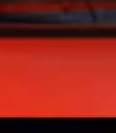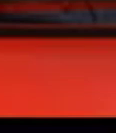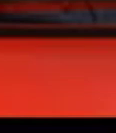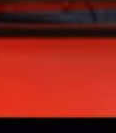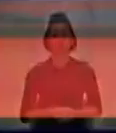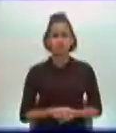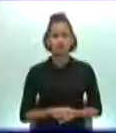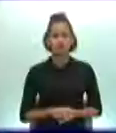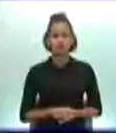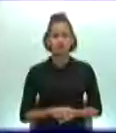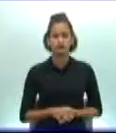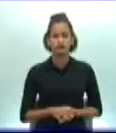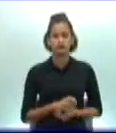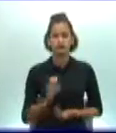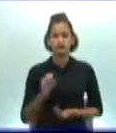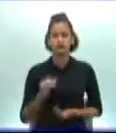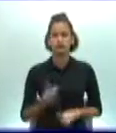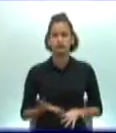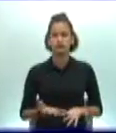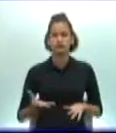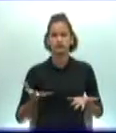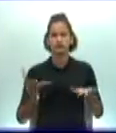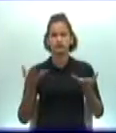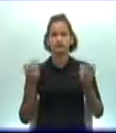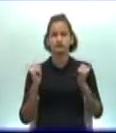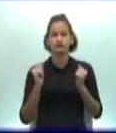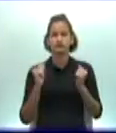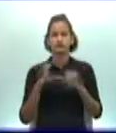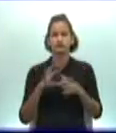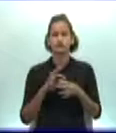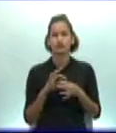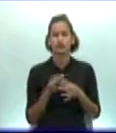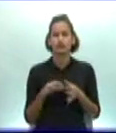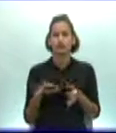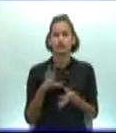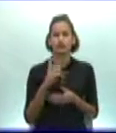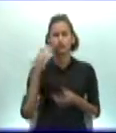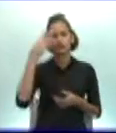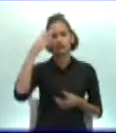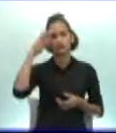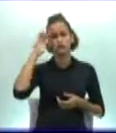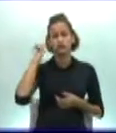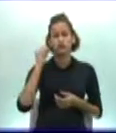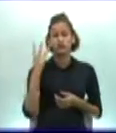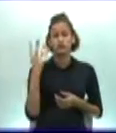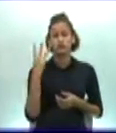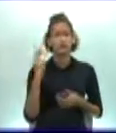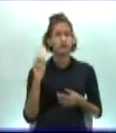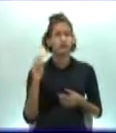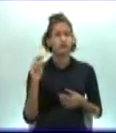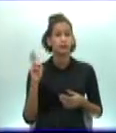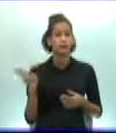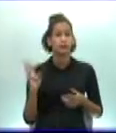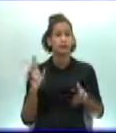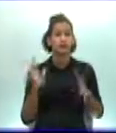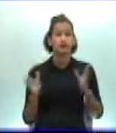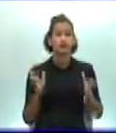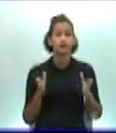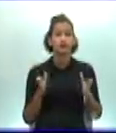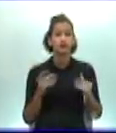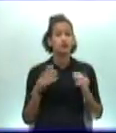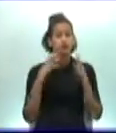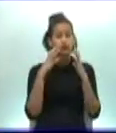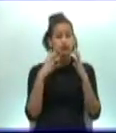En la evolución geográfica de Cuba hay tres periodos que tienen una importancia vital para el